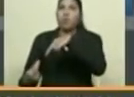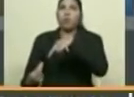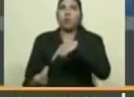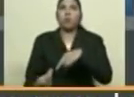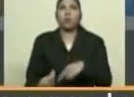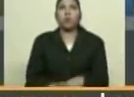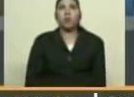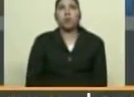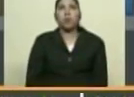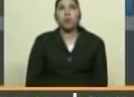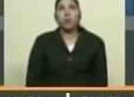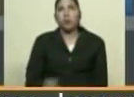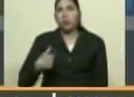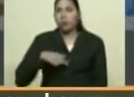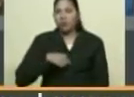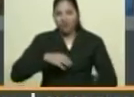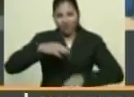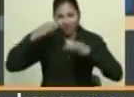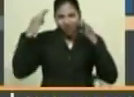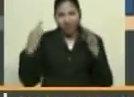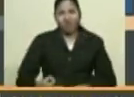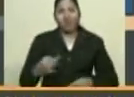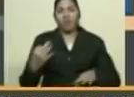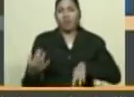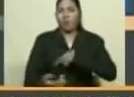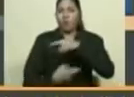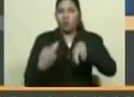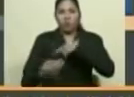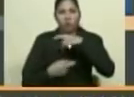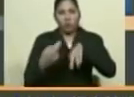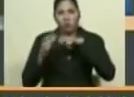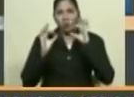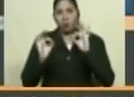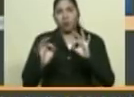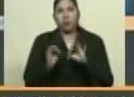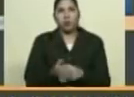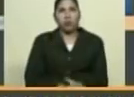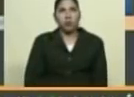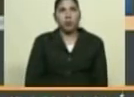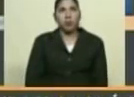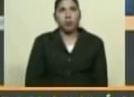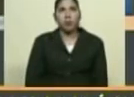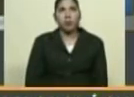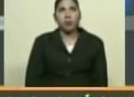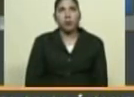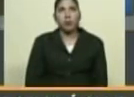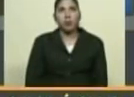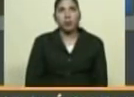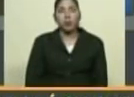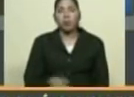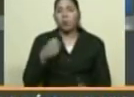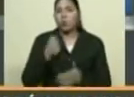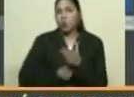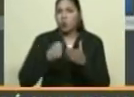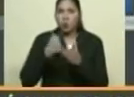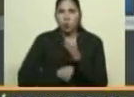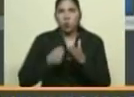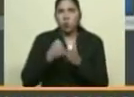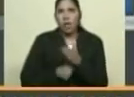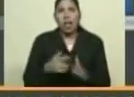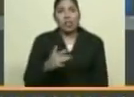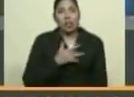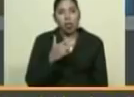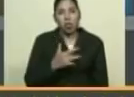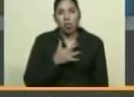dijo, me iría para el Orza, ¿verdad? Por algo dijo Hugo Chávez, que si él le quedara tiempo,